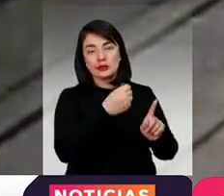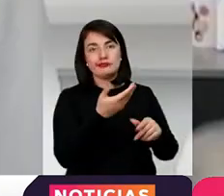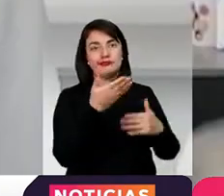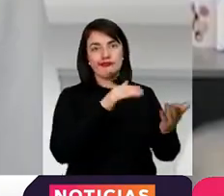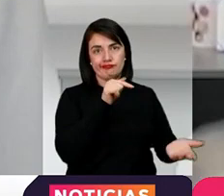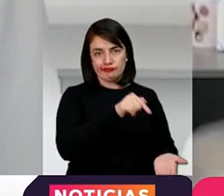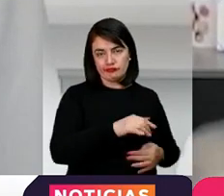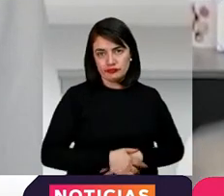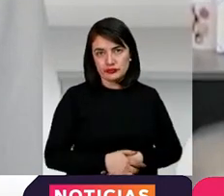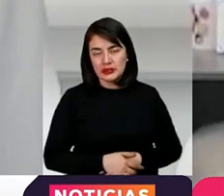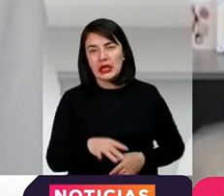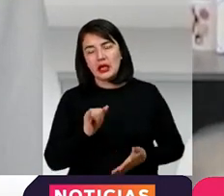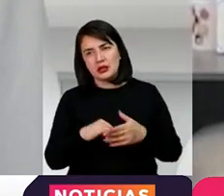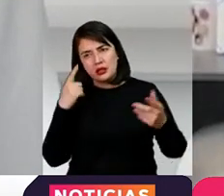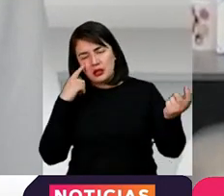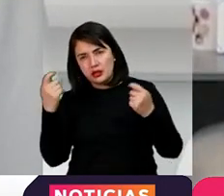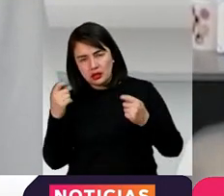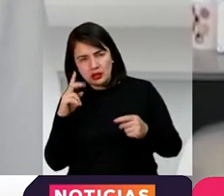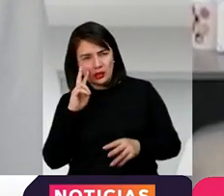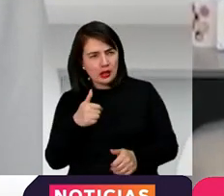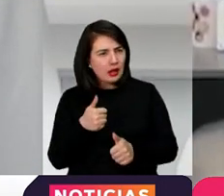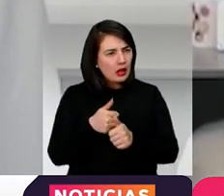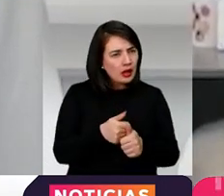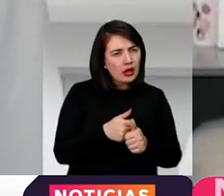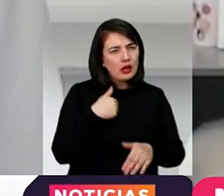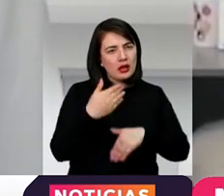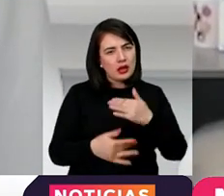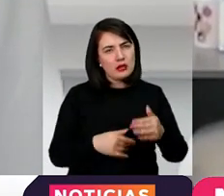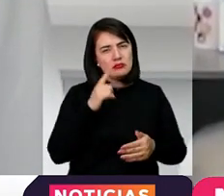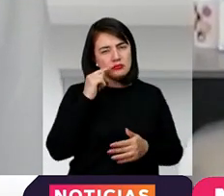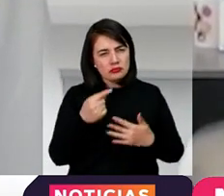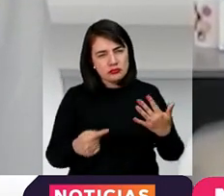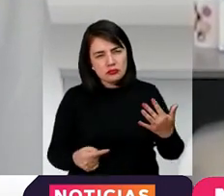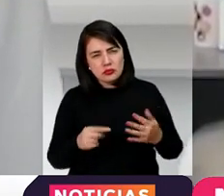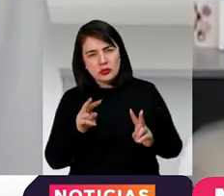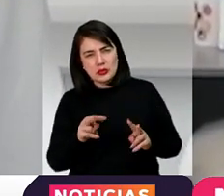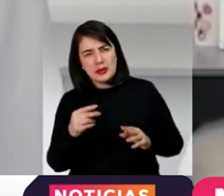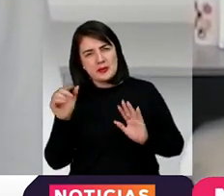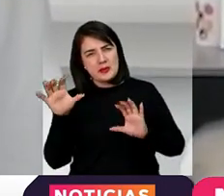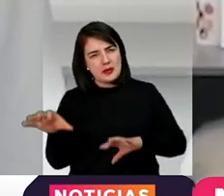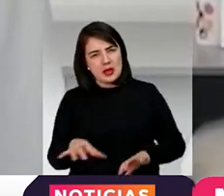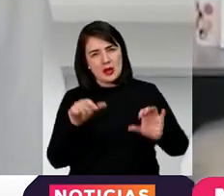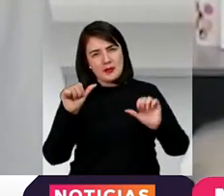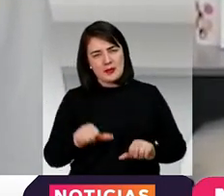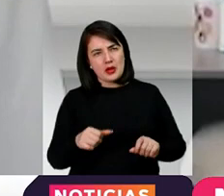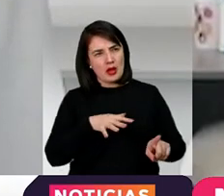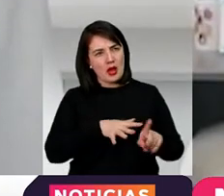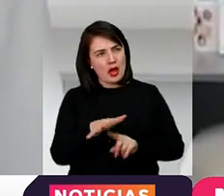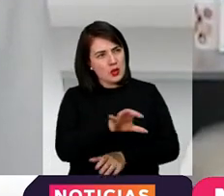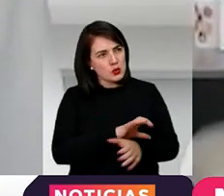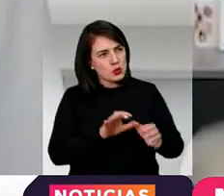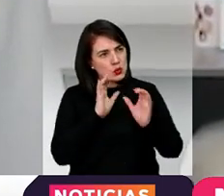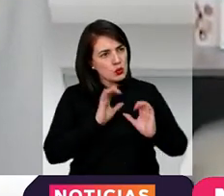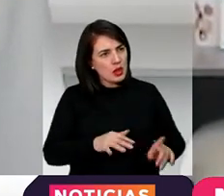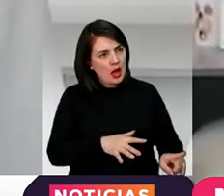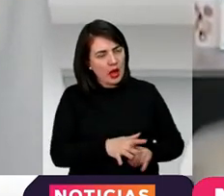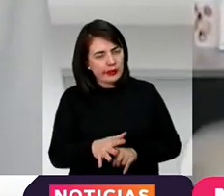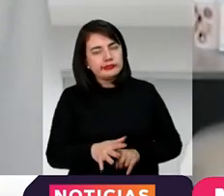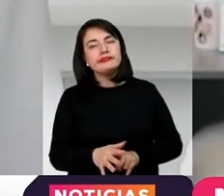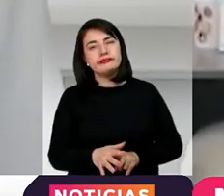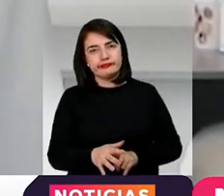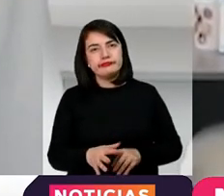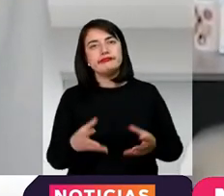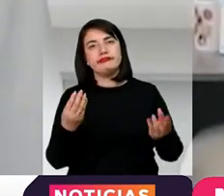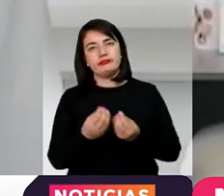lineamientos estratégicos de persecución penal a toda clase de delitos que afectan la seguridad ciudadana, establecidos por el